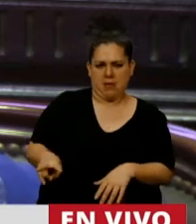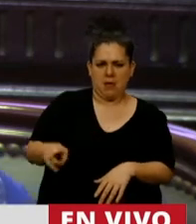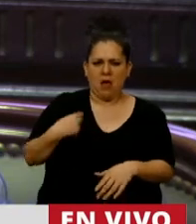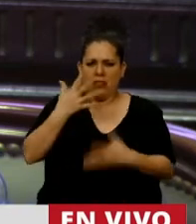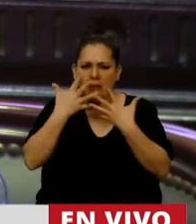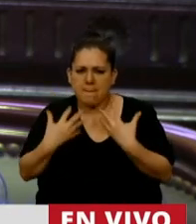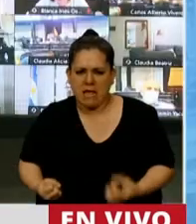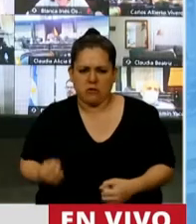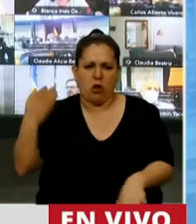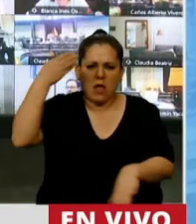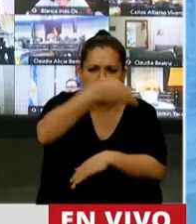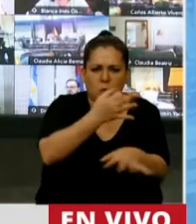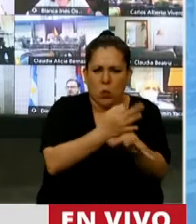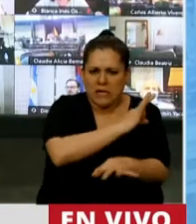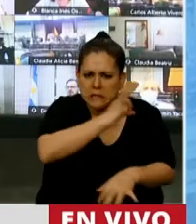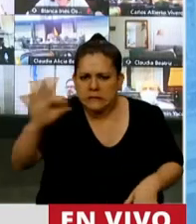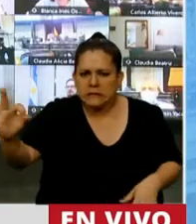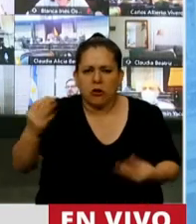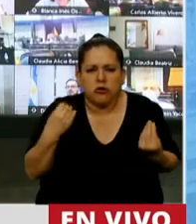depresión, sin ir a la escuela?